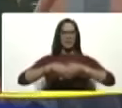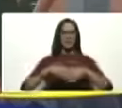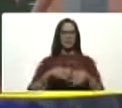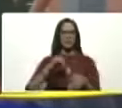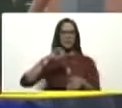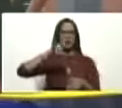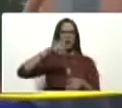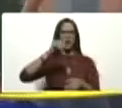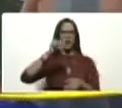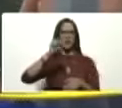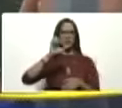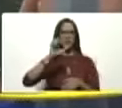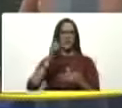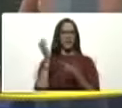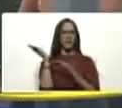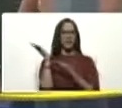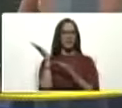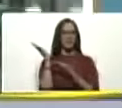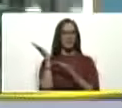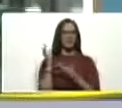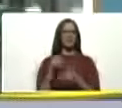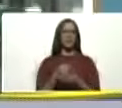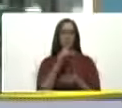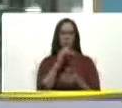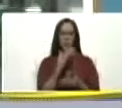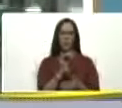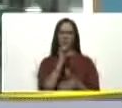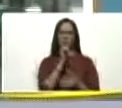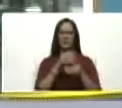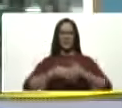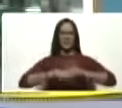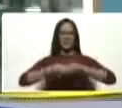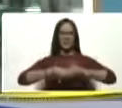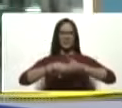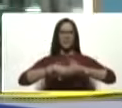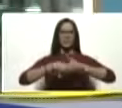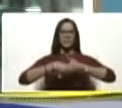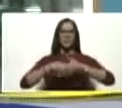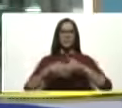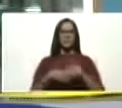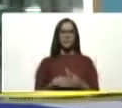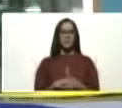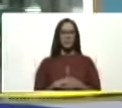José David Cabello Rondón. Buenas noticias del CENIAT.